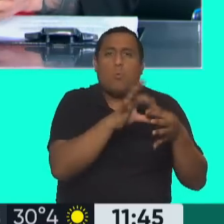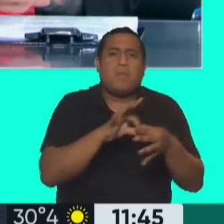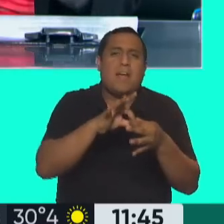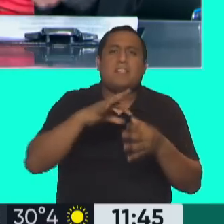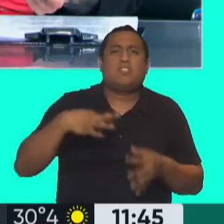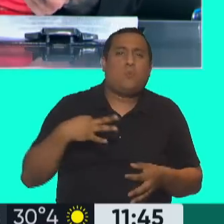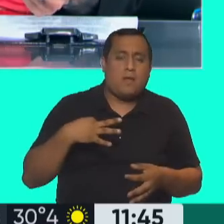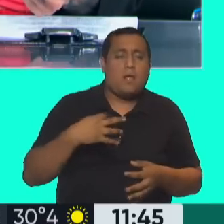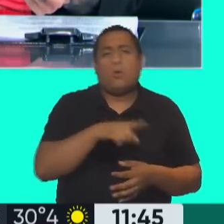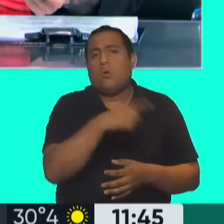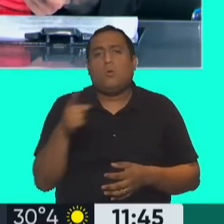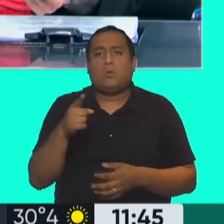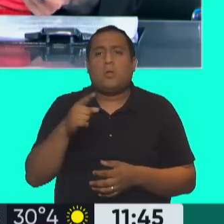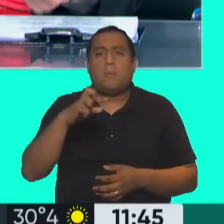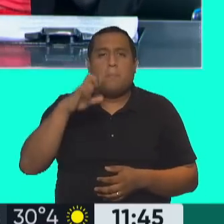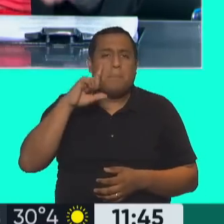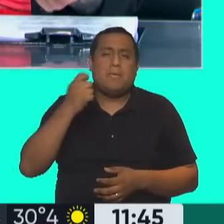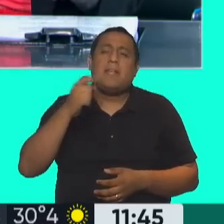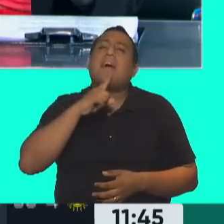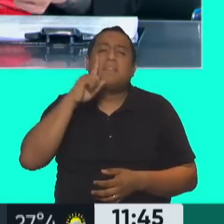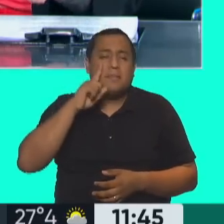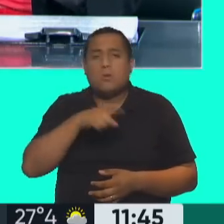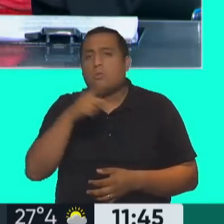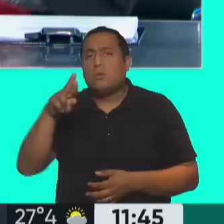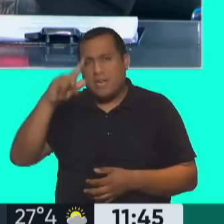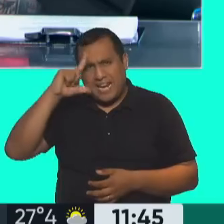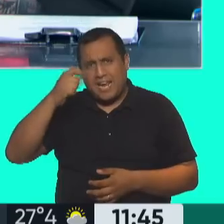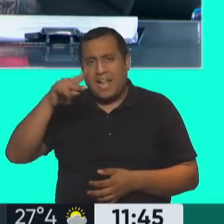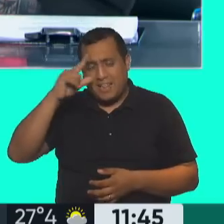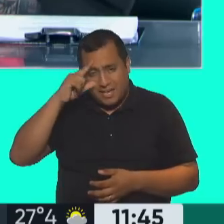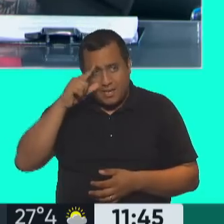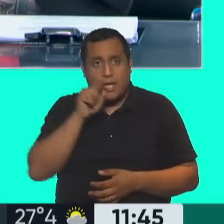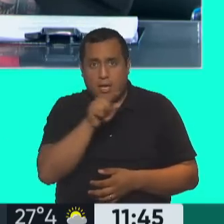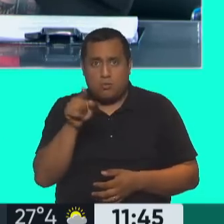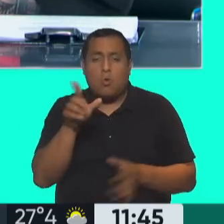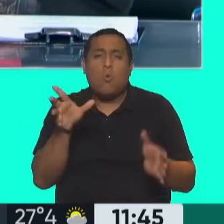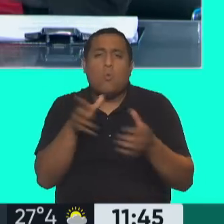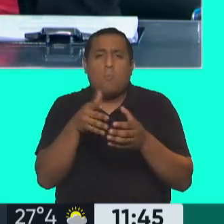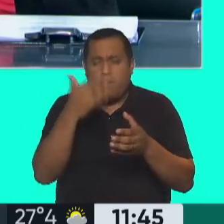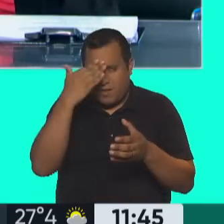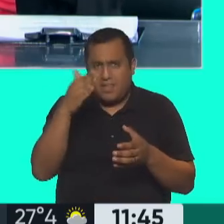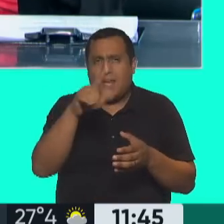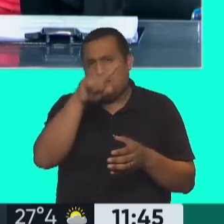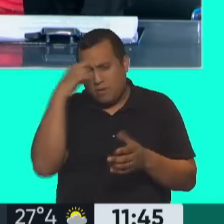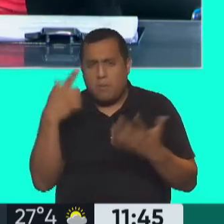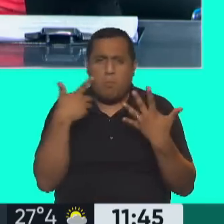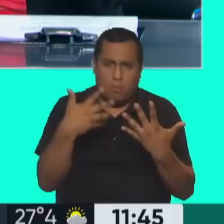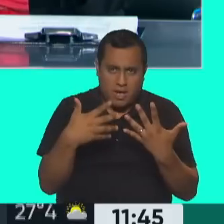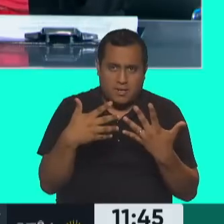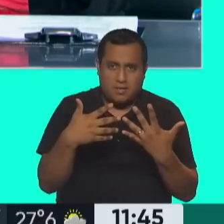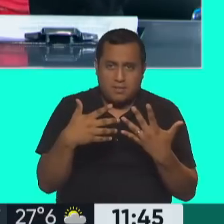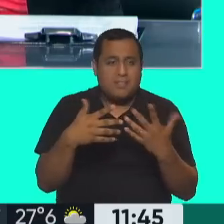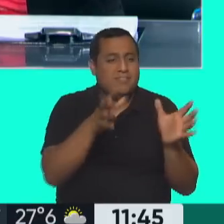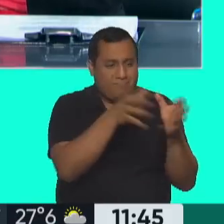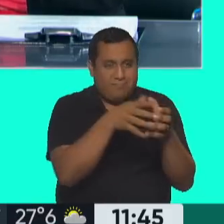Ciudadana, sino también María Pilati Vergara y Mariano Recalde por el Frente Nacional y Popular. Como se sabe, el